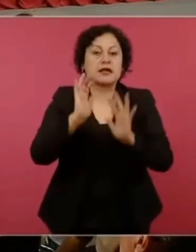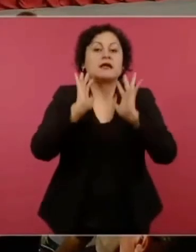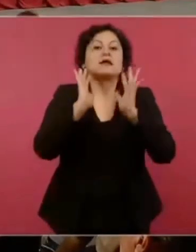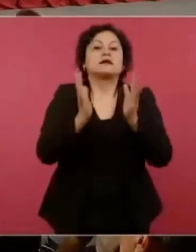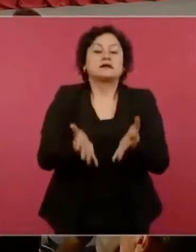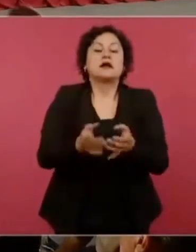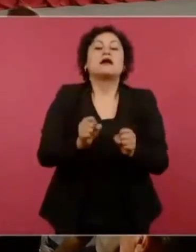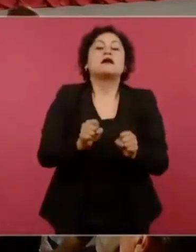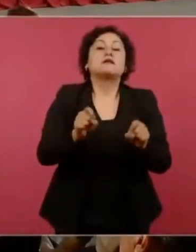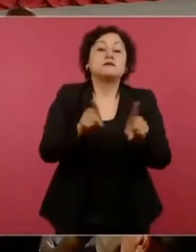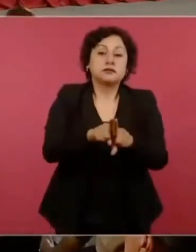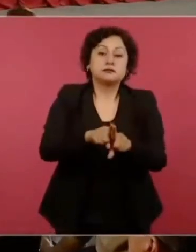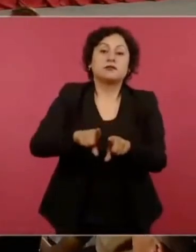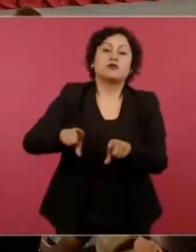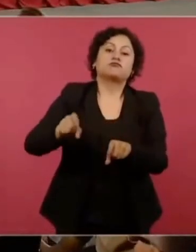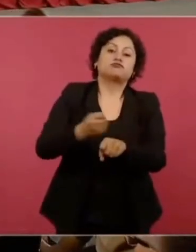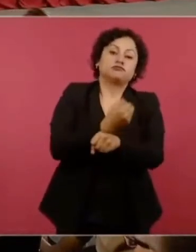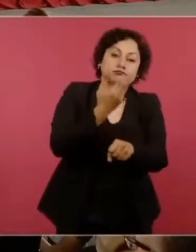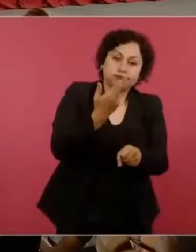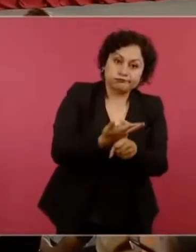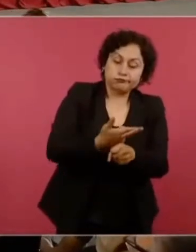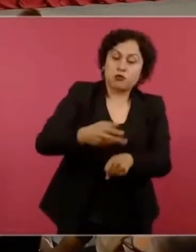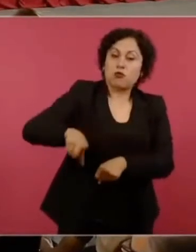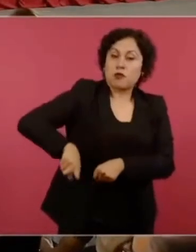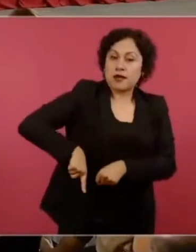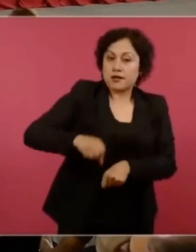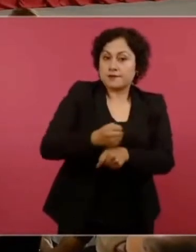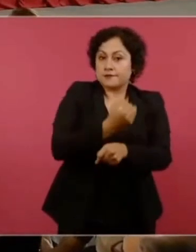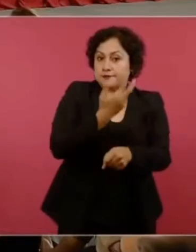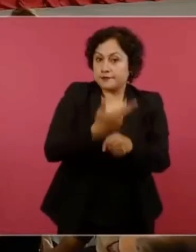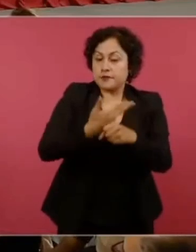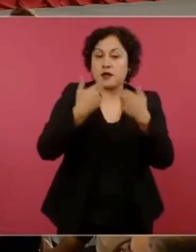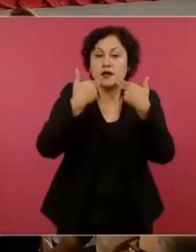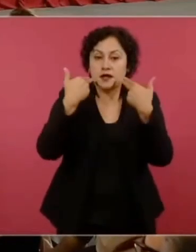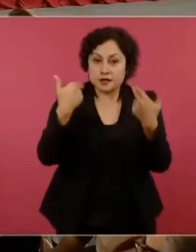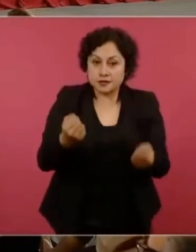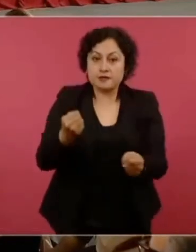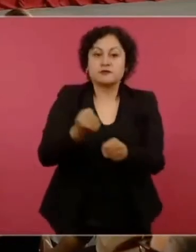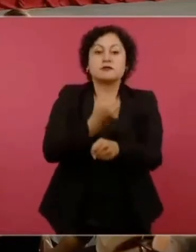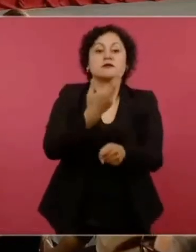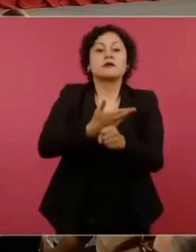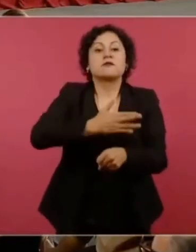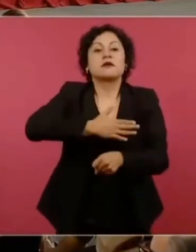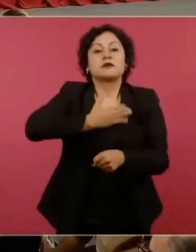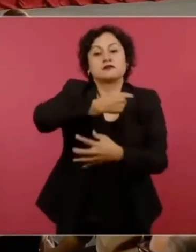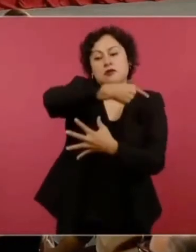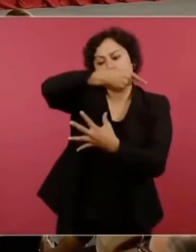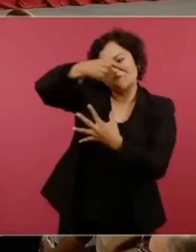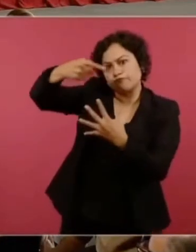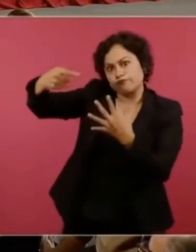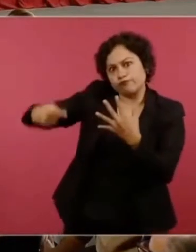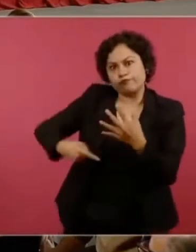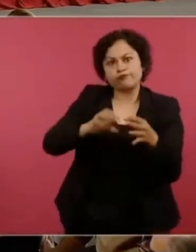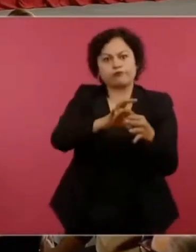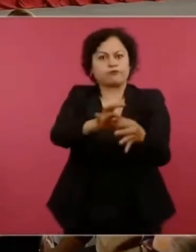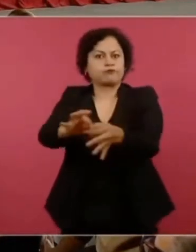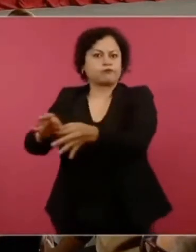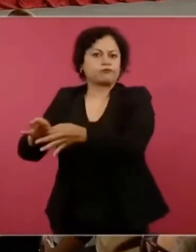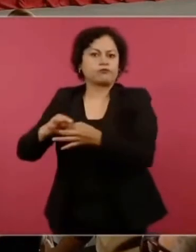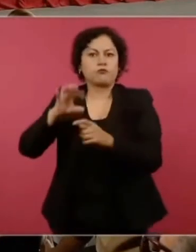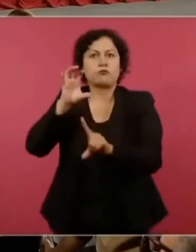de Gobernación, la Secretaría de Hacienda, la Secretaría de Bienestar. Ahora, uno de los objetivos, que es la